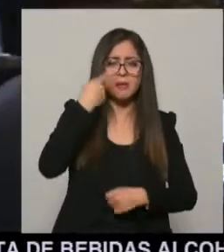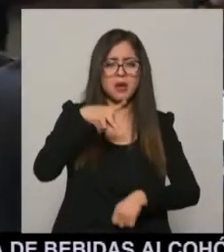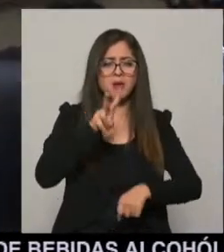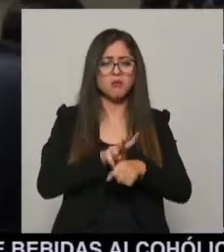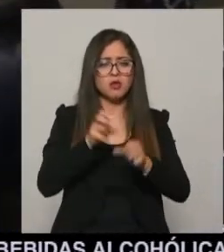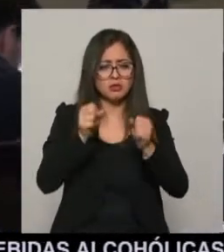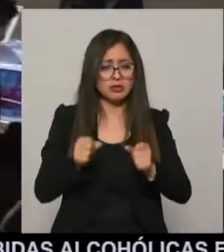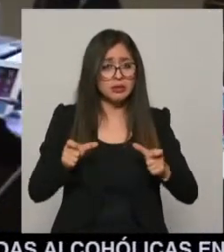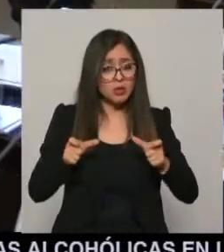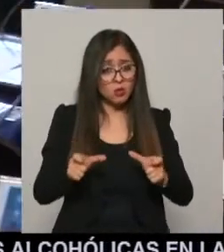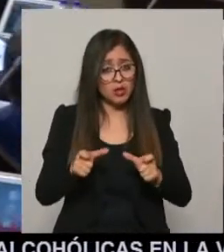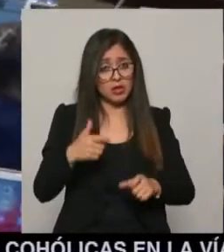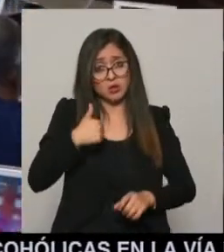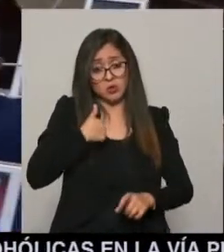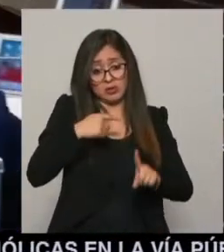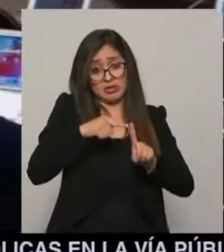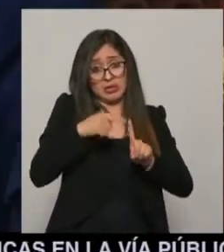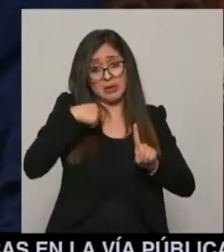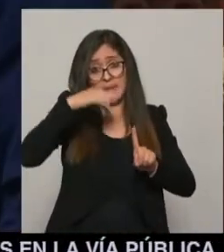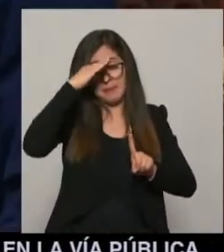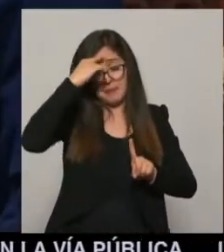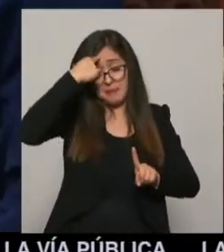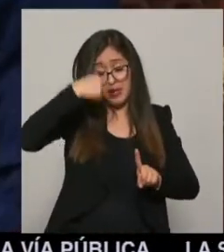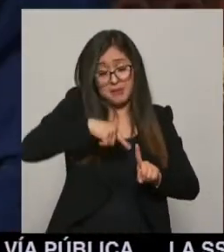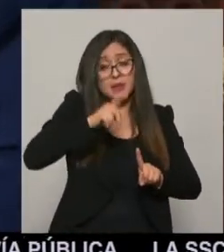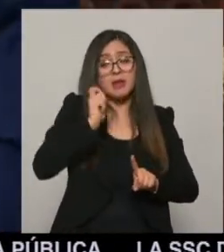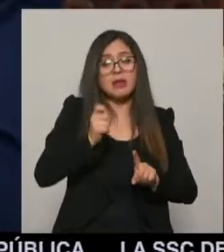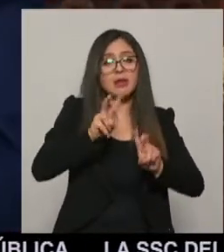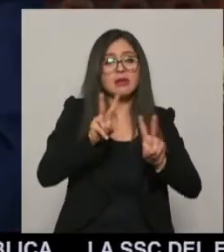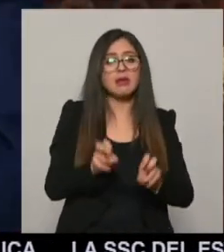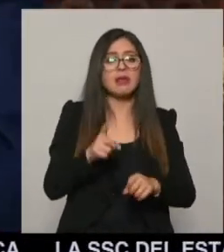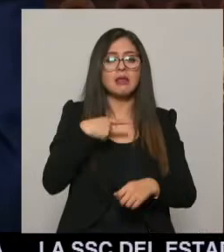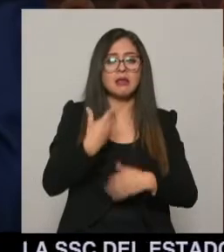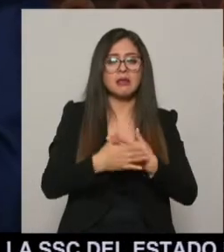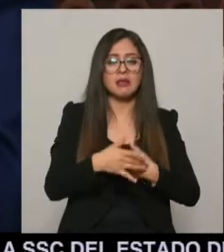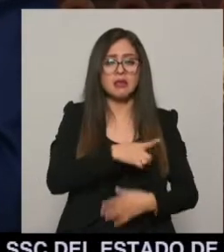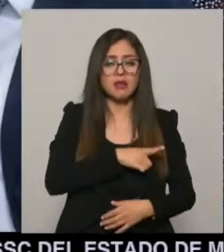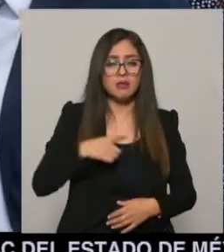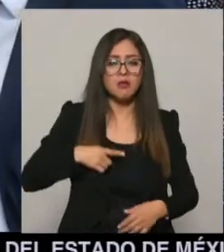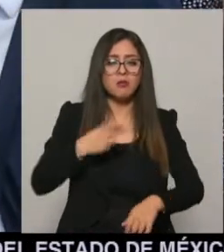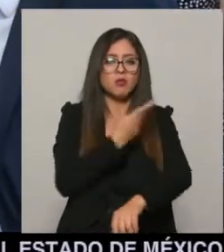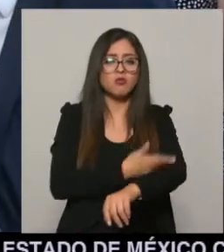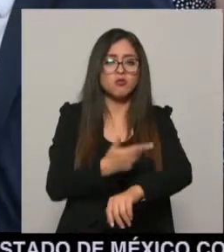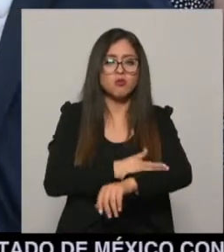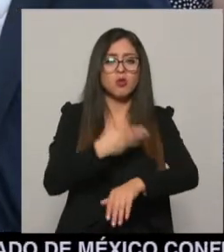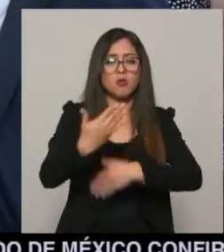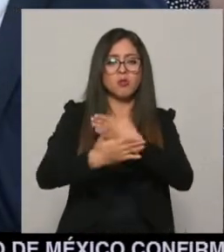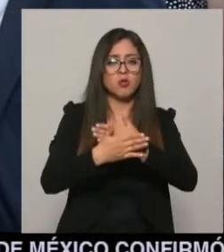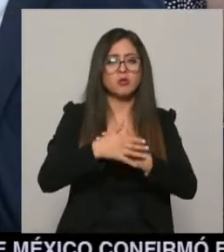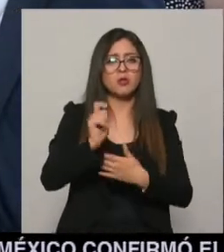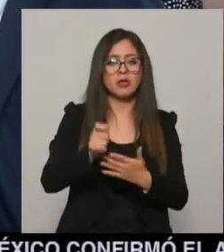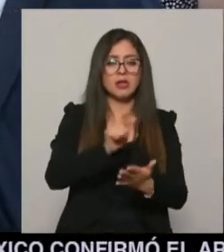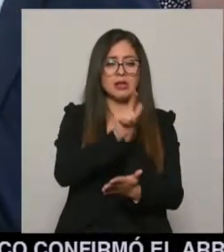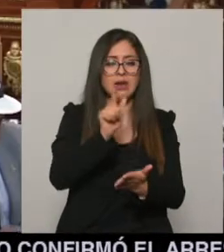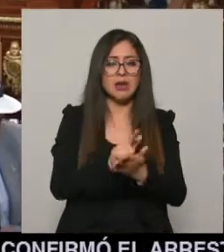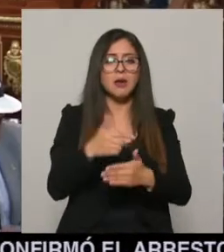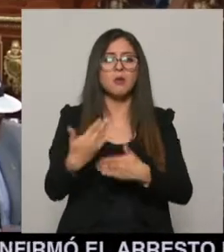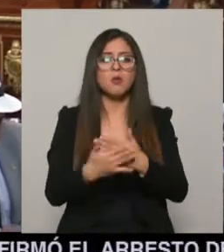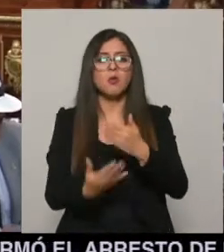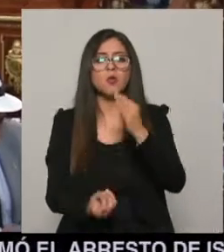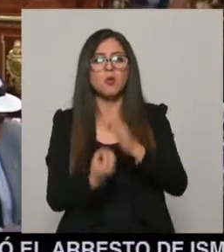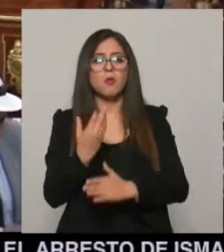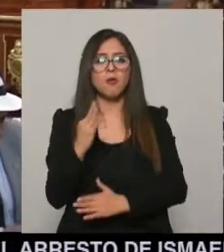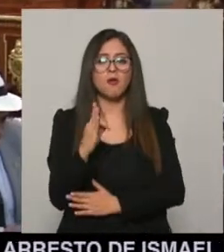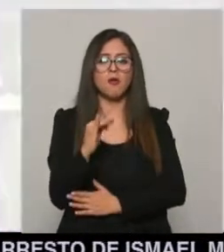me parece a mí, que va a ser uno de los retos más grandes que tenemos en este próximo periodo legislativo. Así que esperemos también la fiscalía, el nuevo fiscal Así en